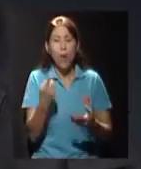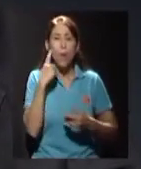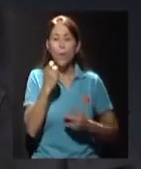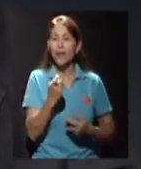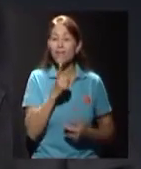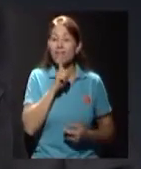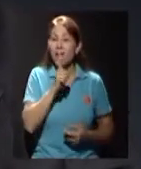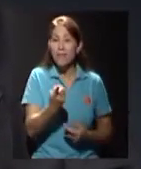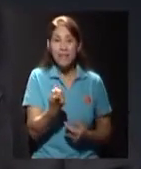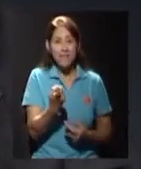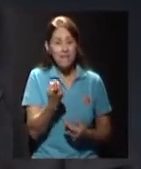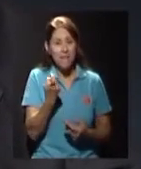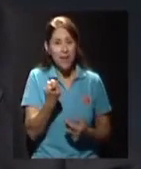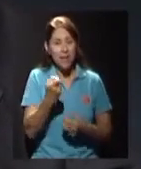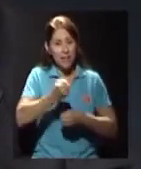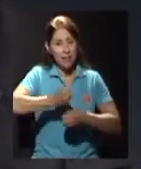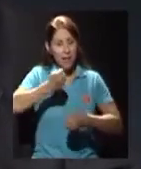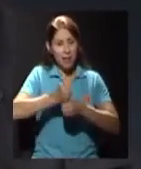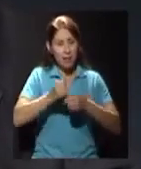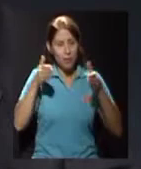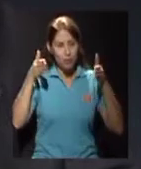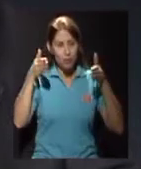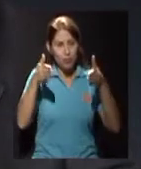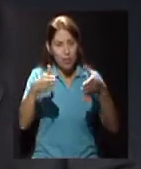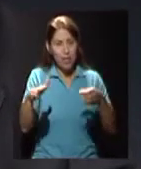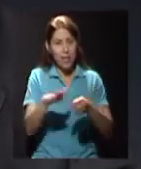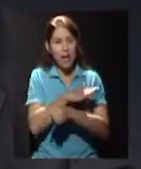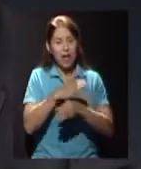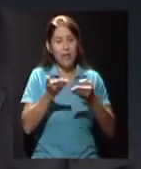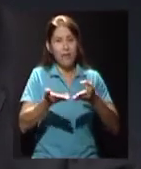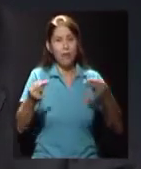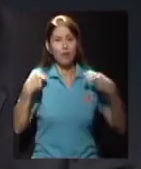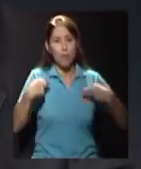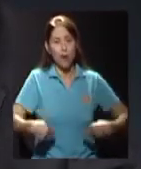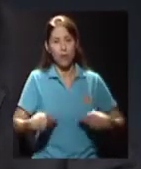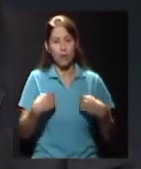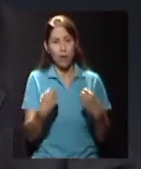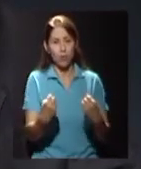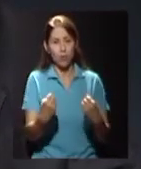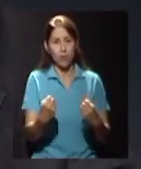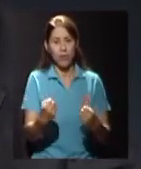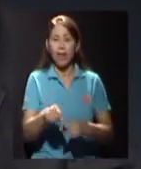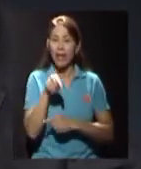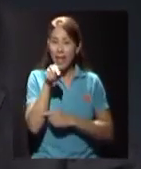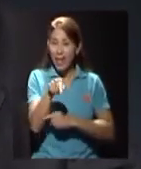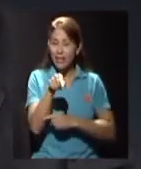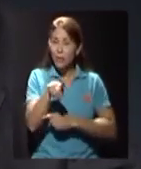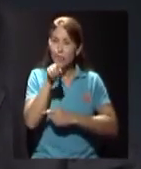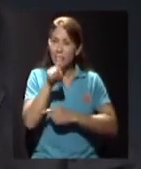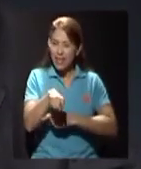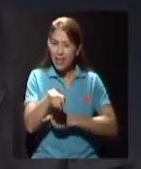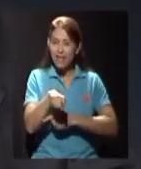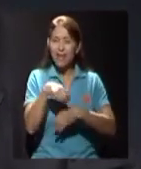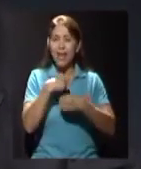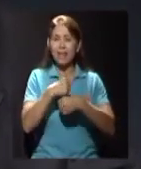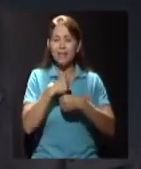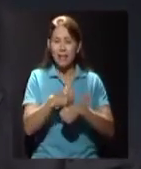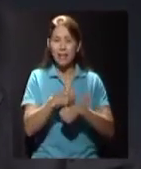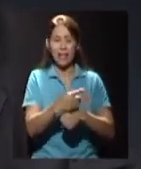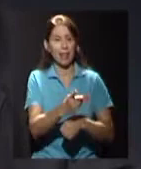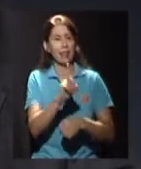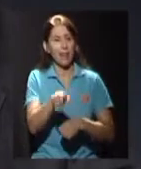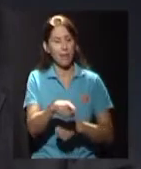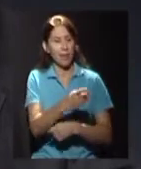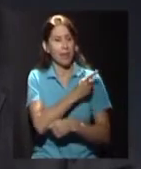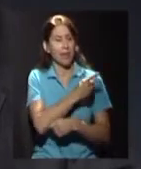una gestión integral del recurso humano en salud que debería de ser concertada desde o dirigida desde